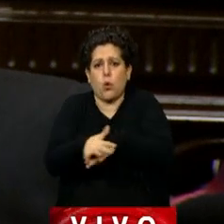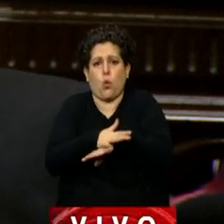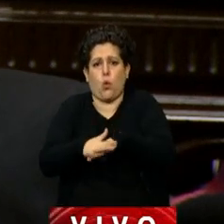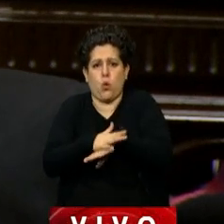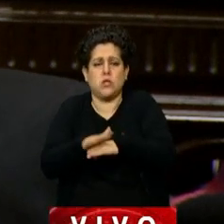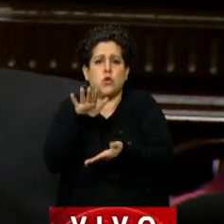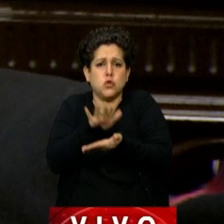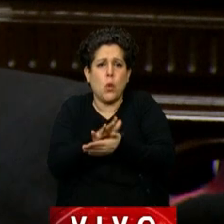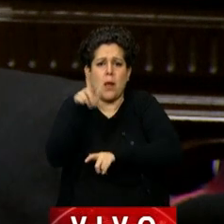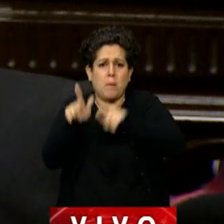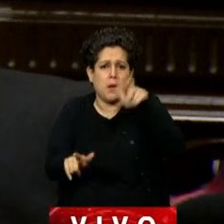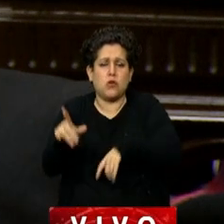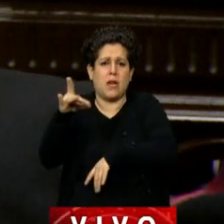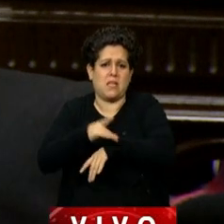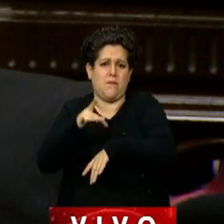de enfermos